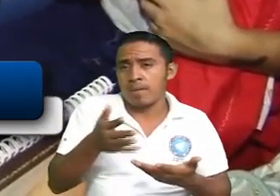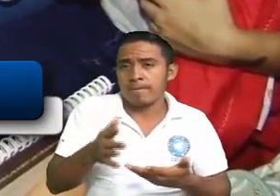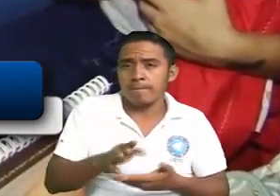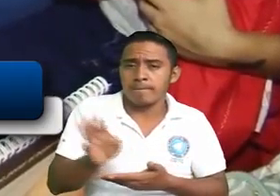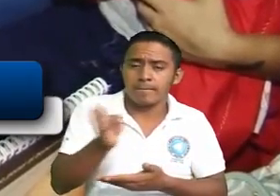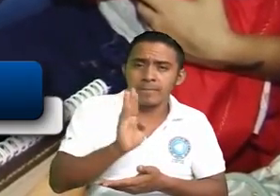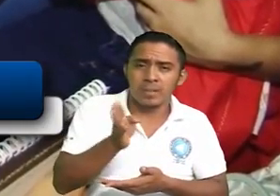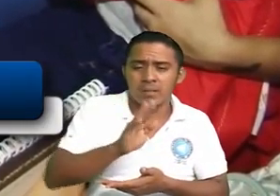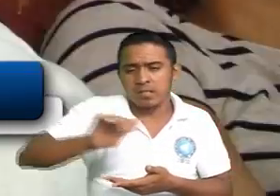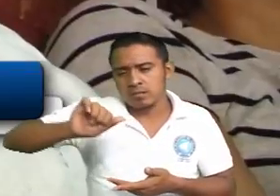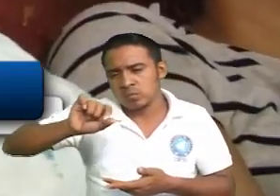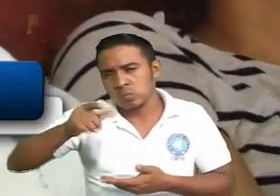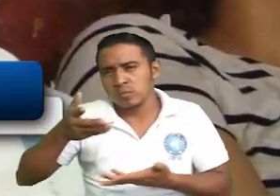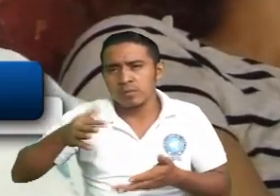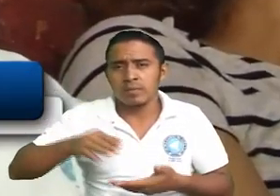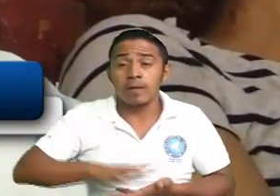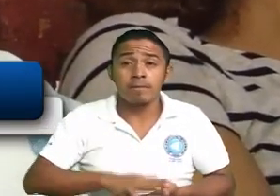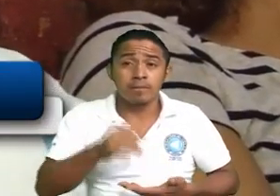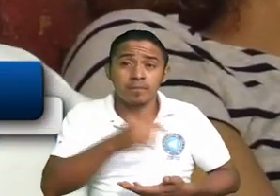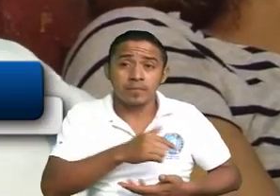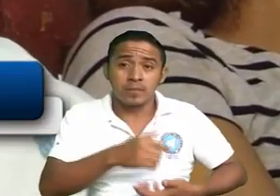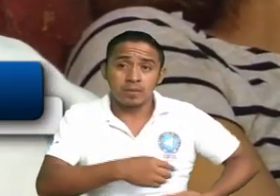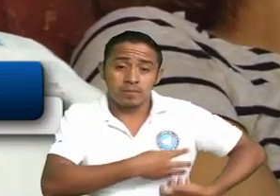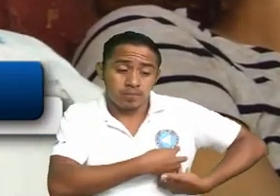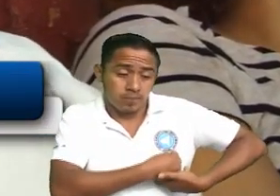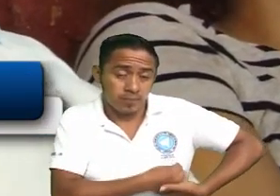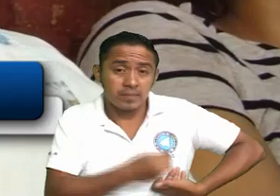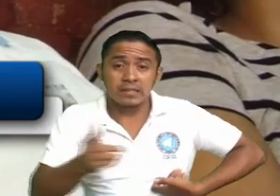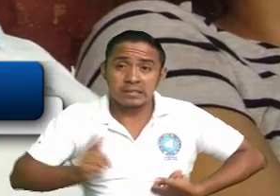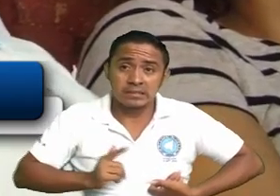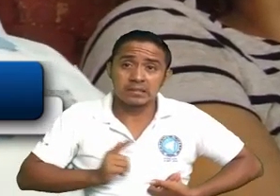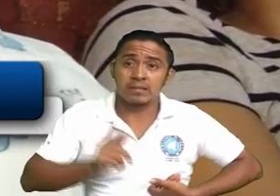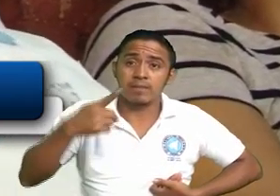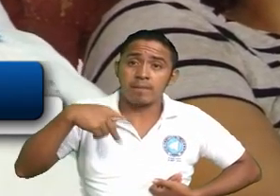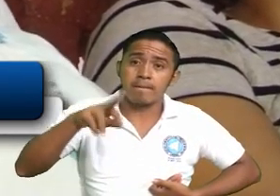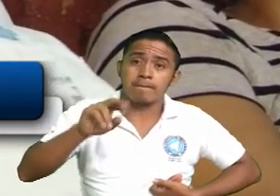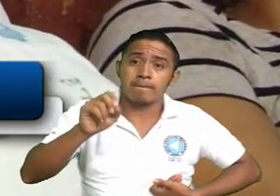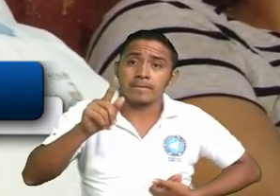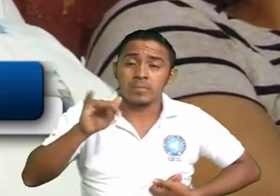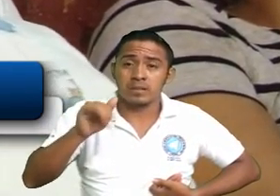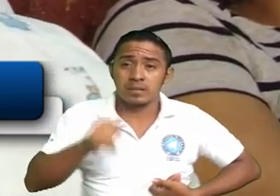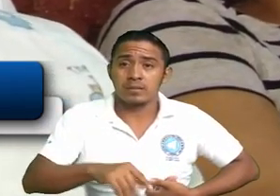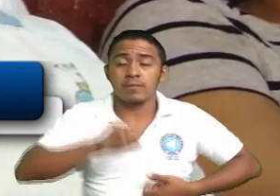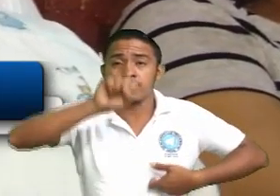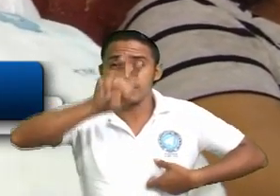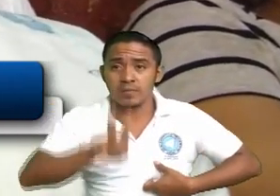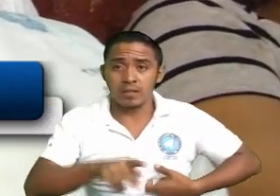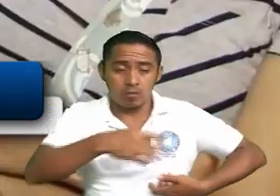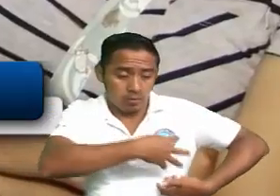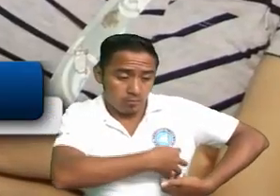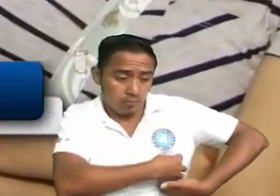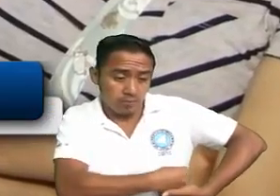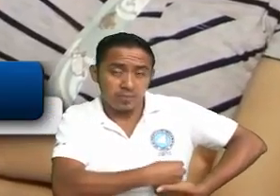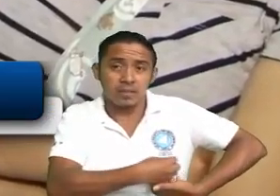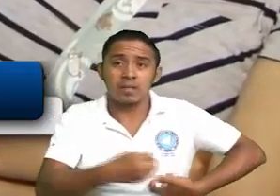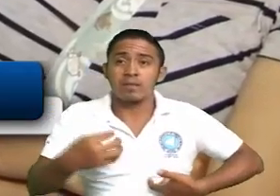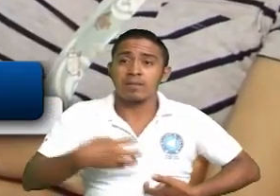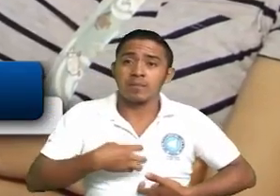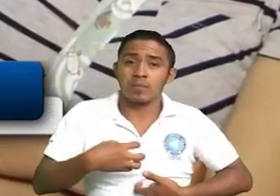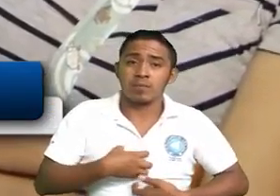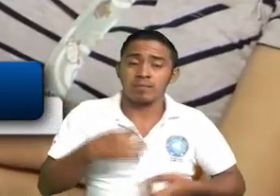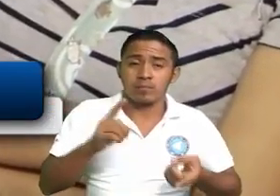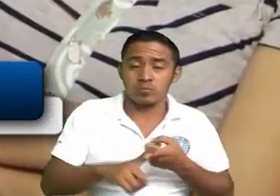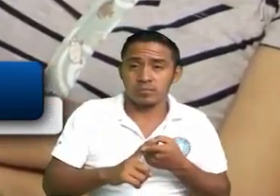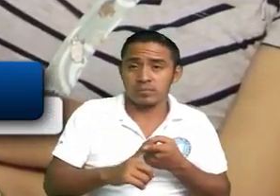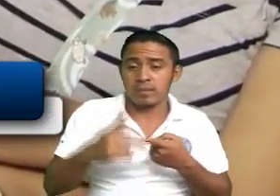que cuando usted debe lactar, mamá, trate de darle toda la leche necesaria de un pecho. Porque la